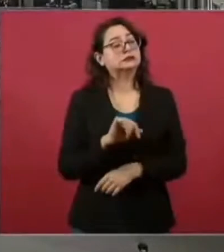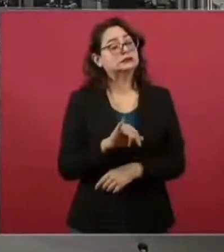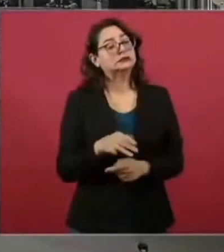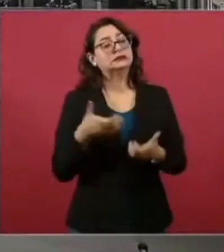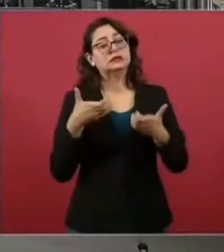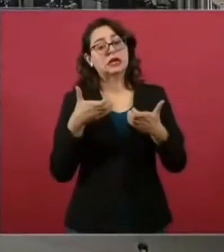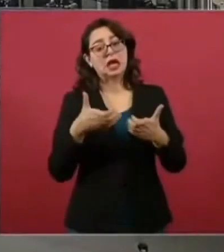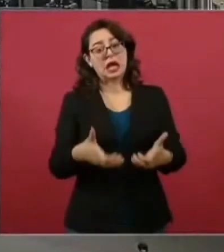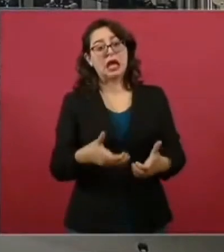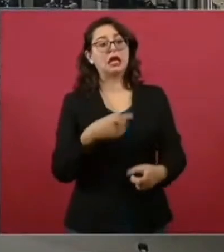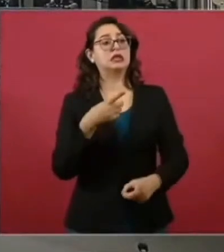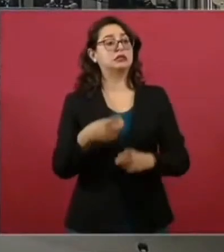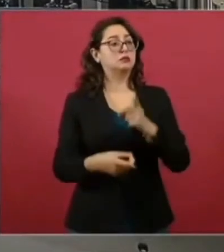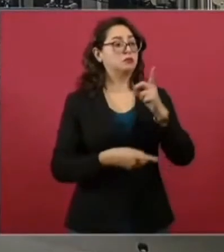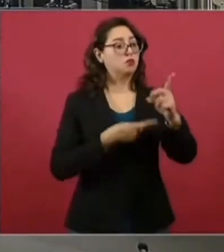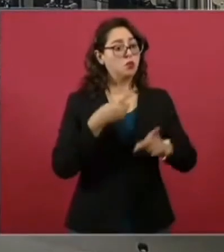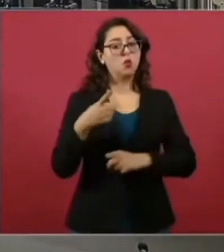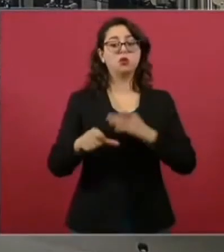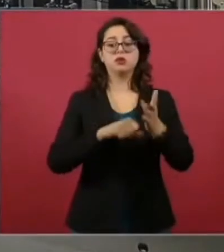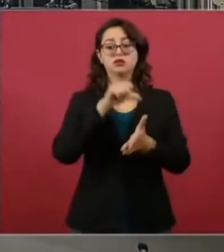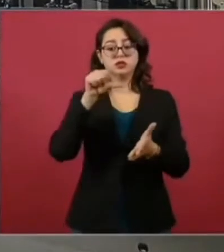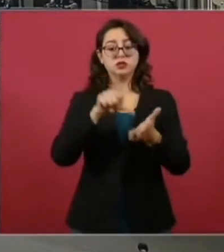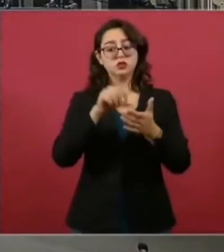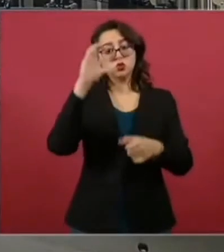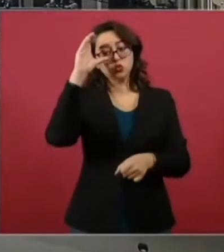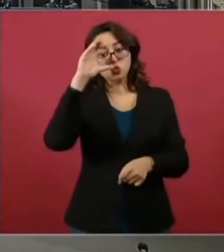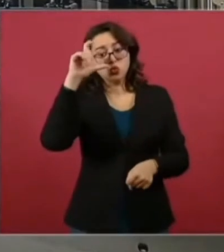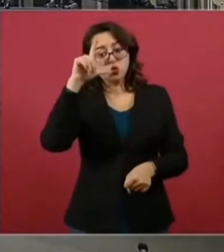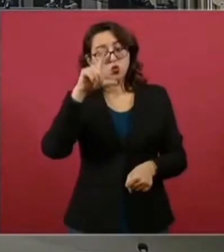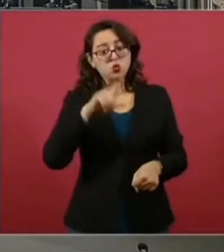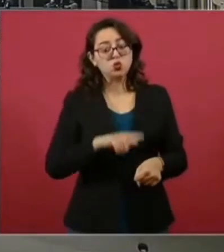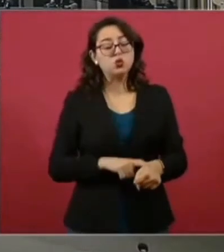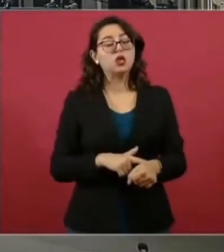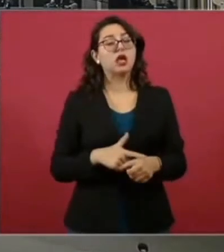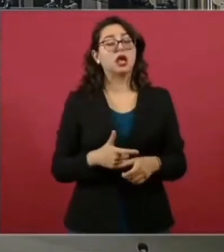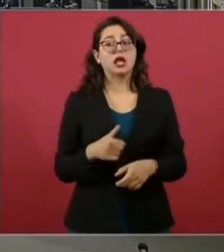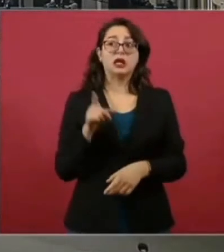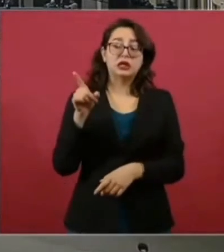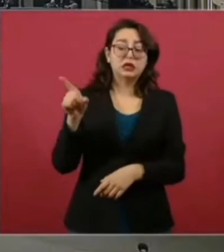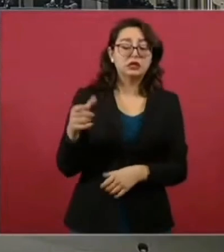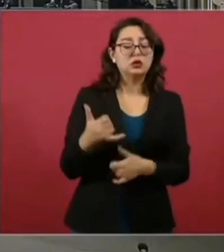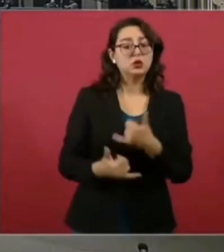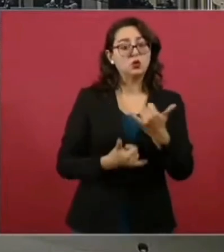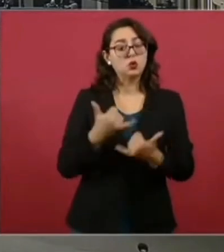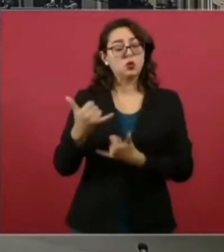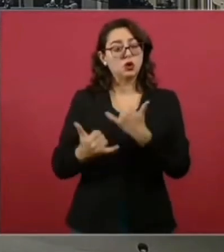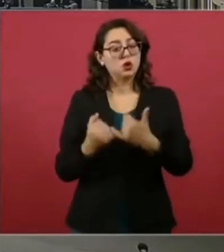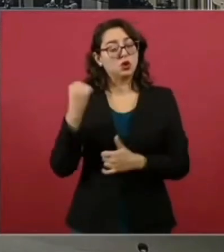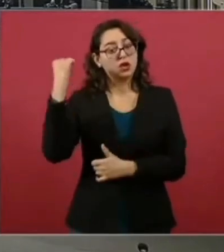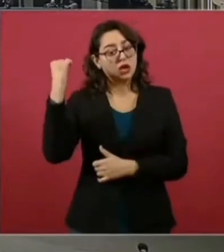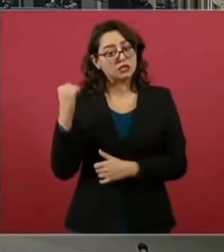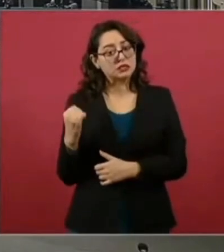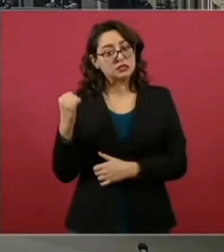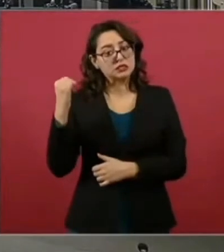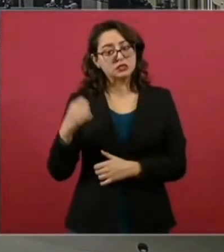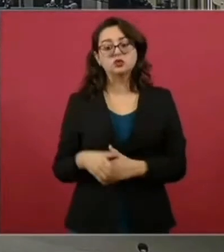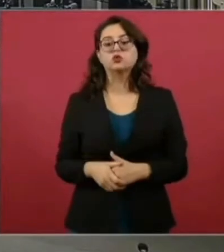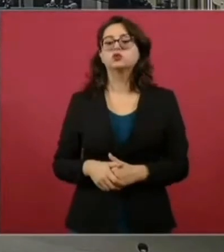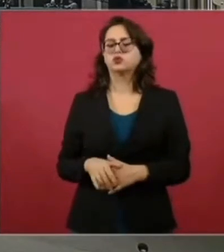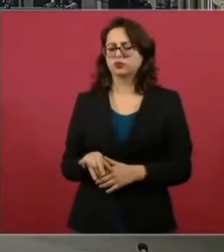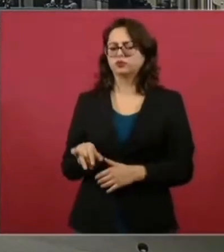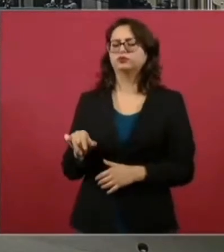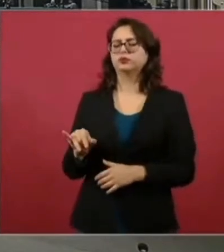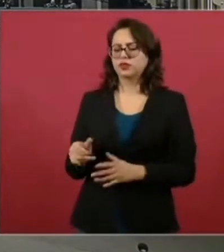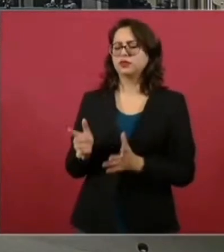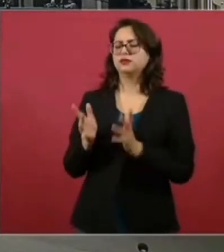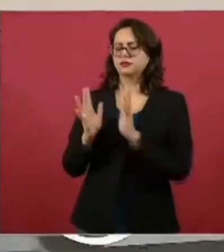culturales y... Pues, sí, sí. Y hacer la revisión de ese... Sí, sí. Y lo del casino, ver ya... Sí. Está